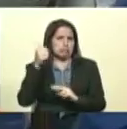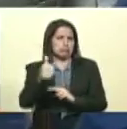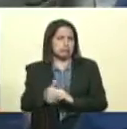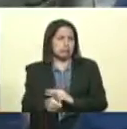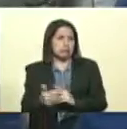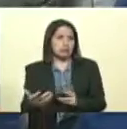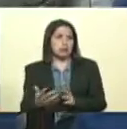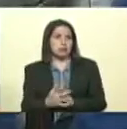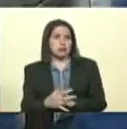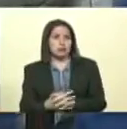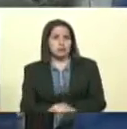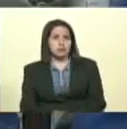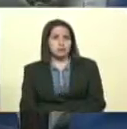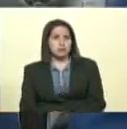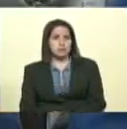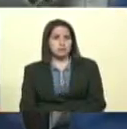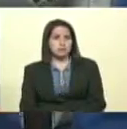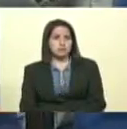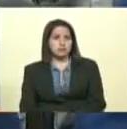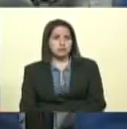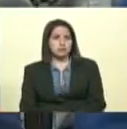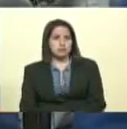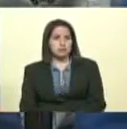era pequeñito, sino de que era un niño.